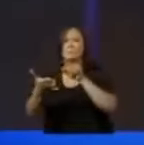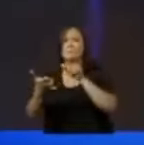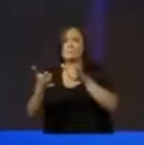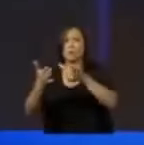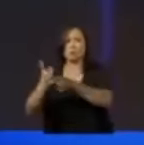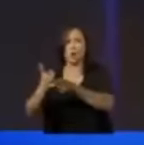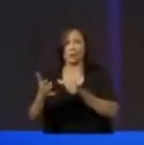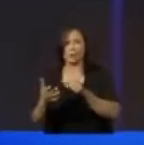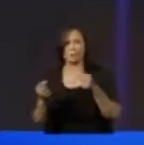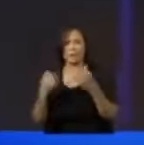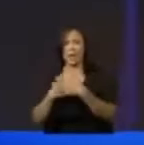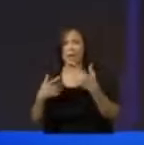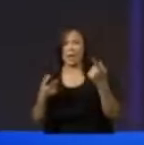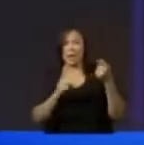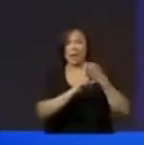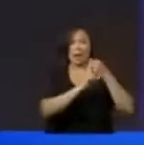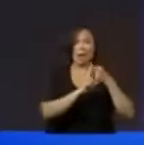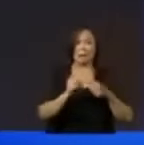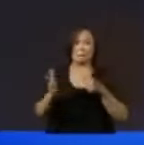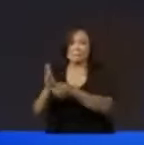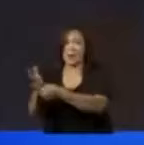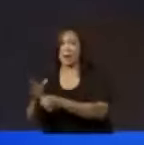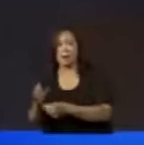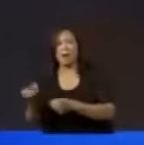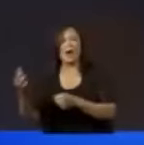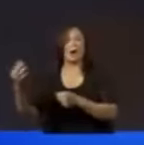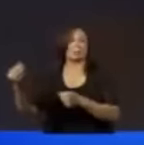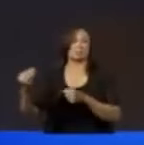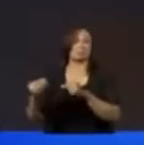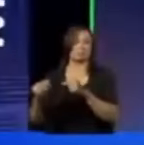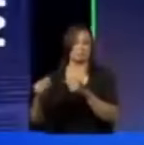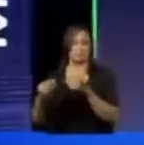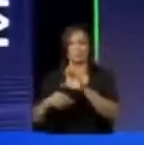puedan denunciar inmediatamente cualquier tipo de amenaza.